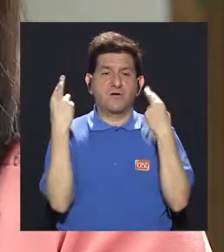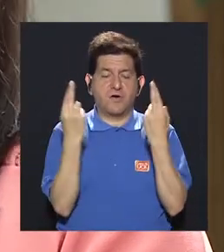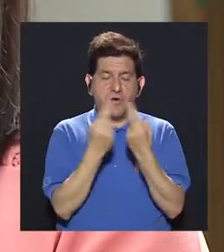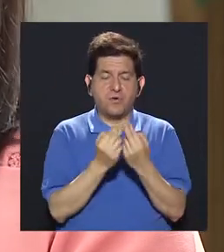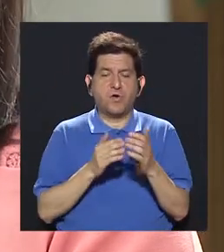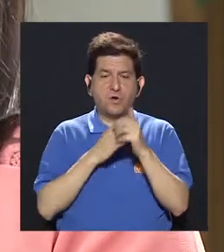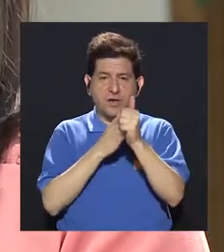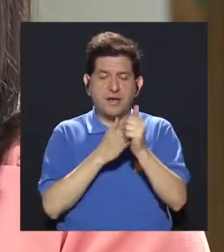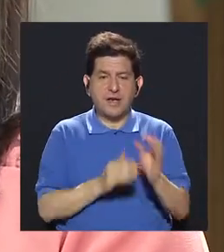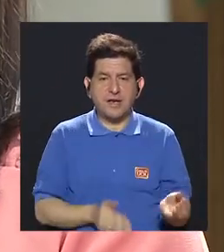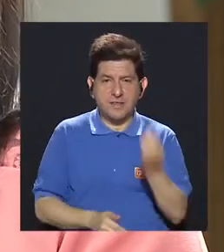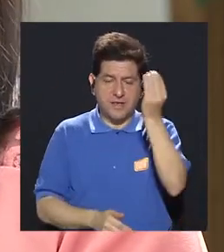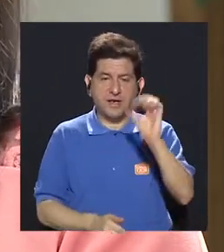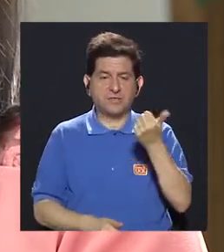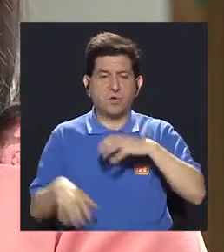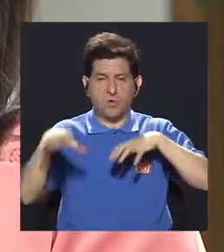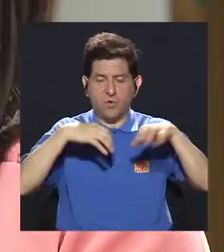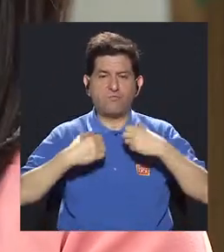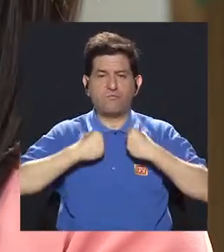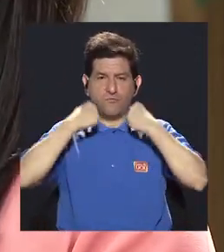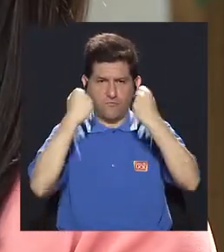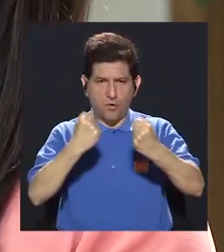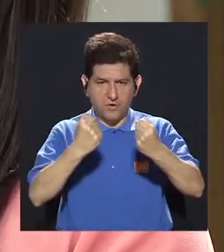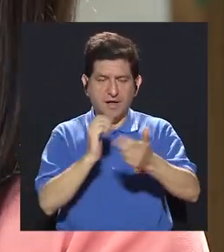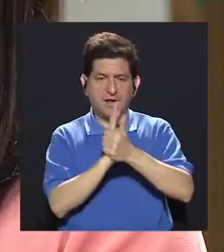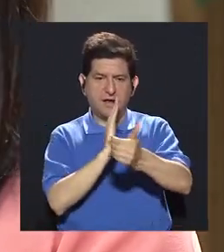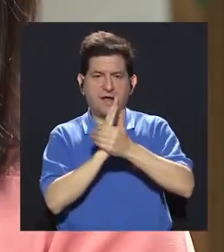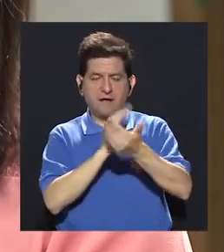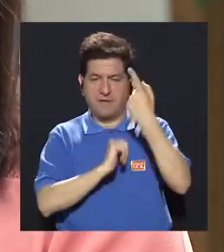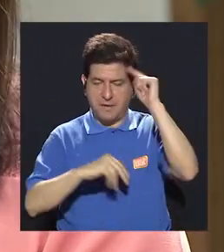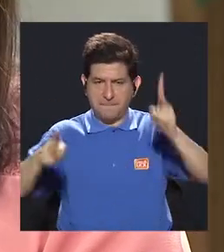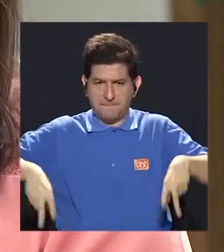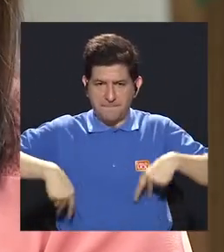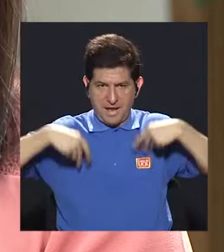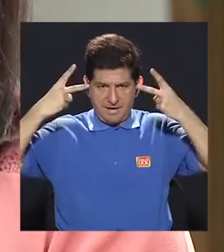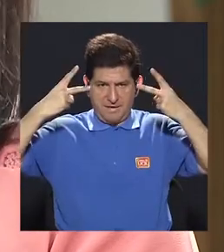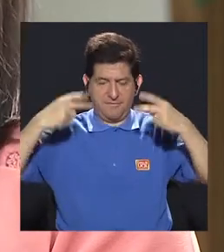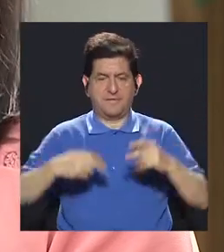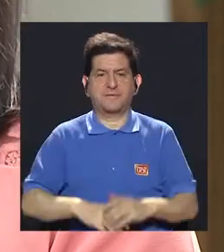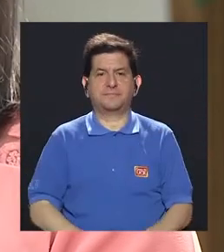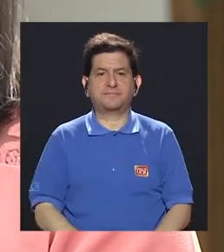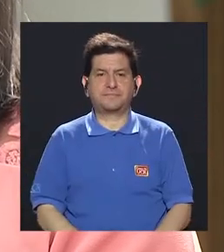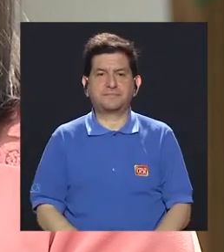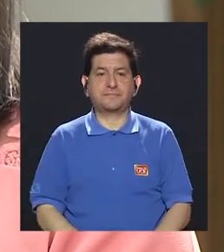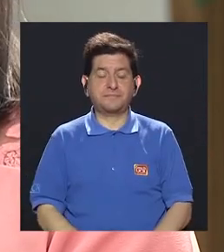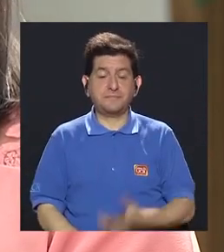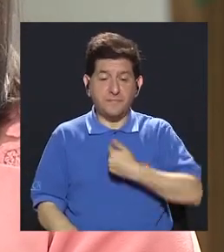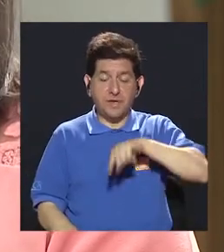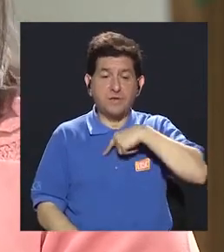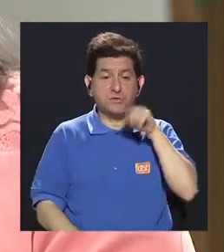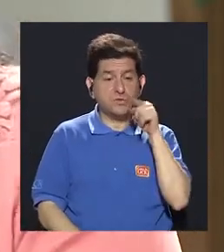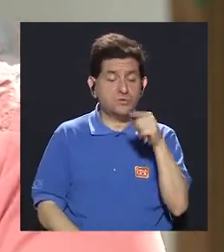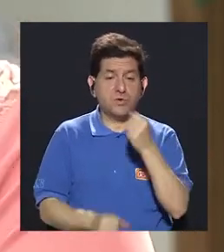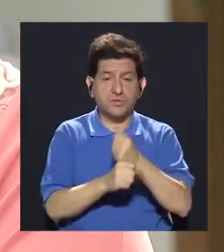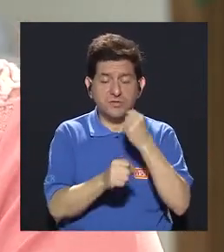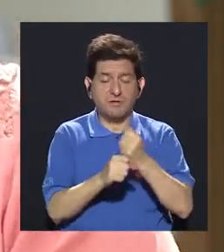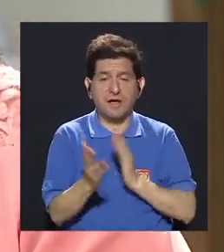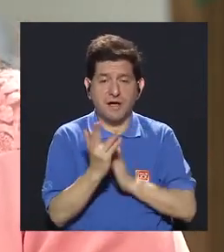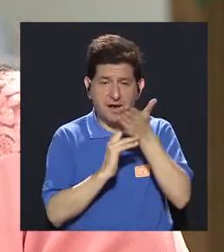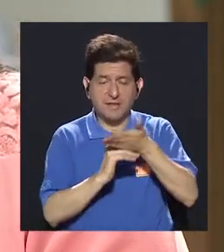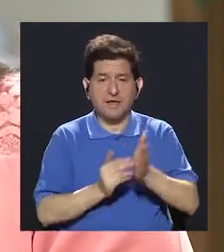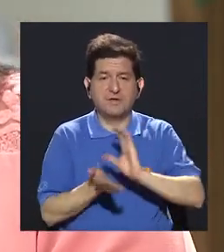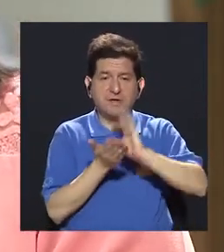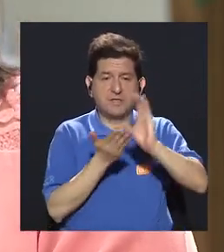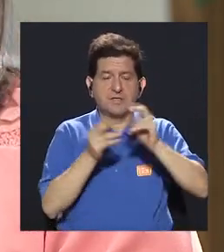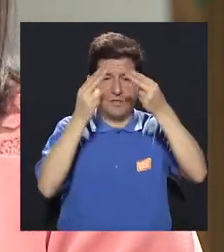liderazgo juvenil y otras actividades para fortalecer las destrezas para la vida que trabajamos con ellos en cursos